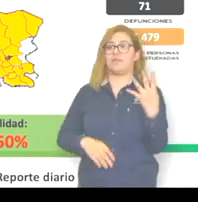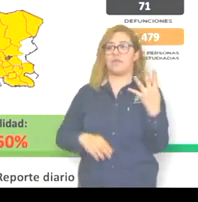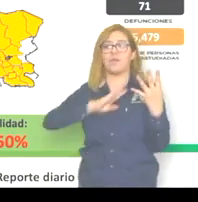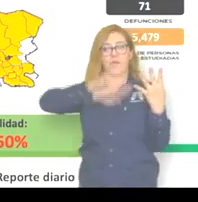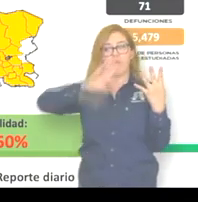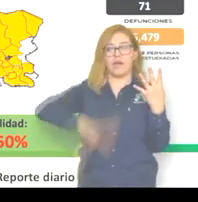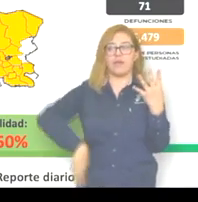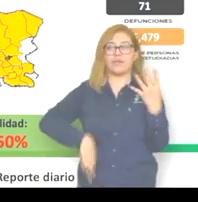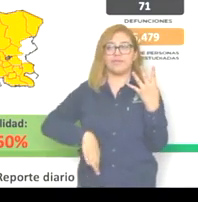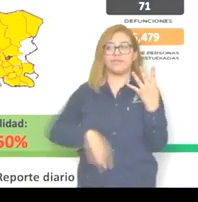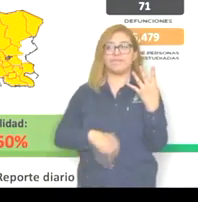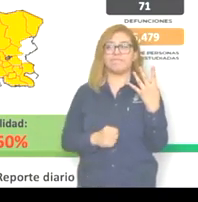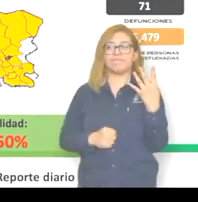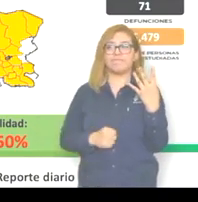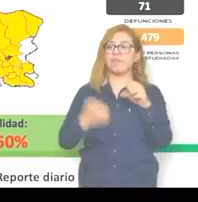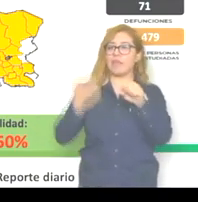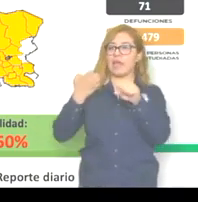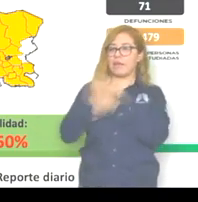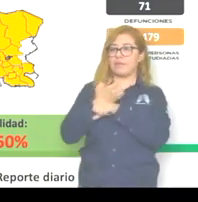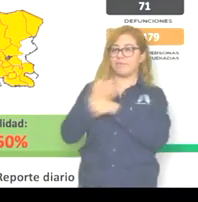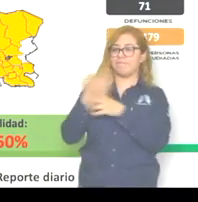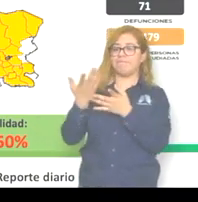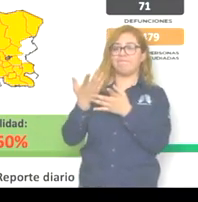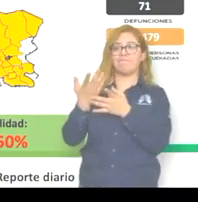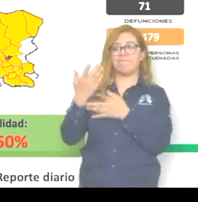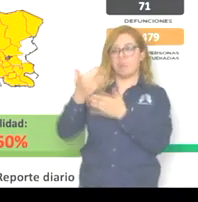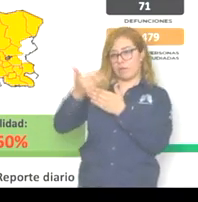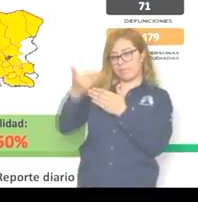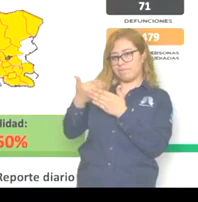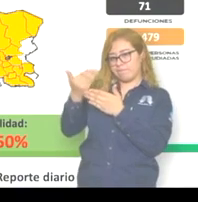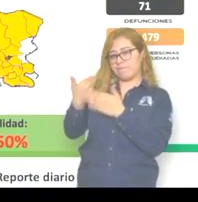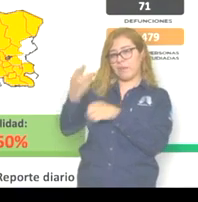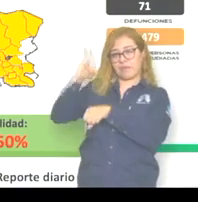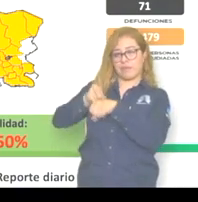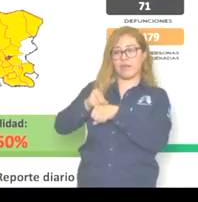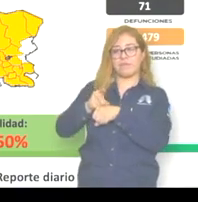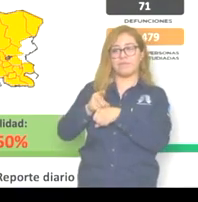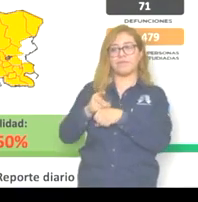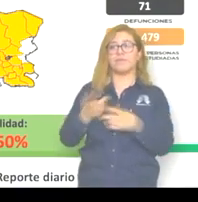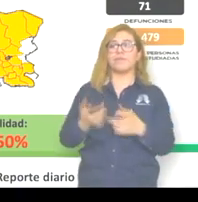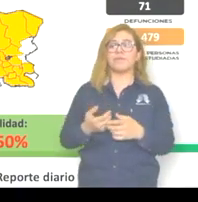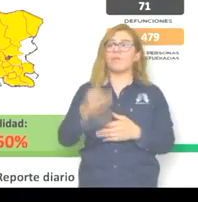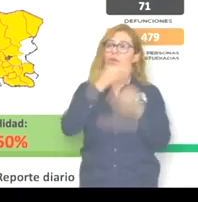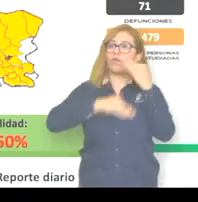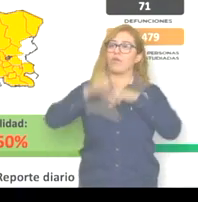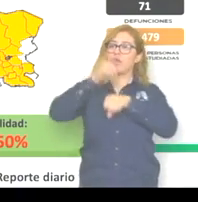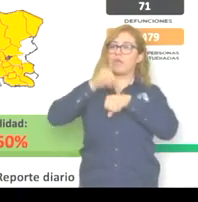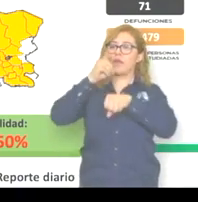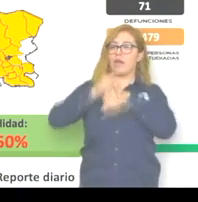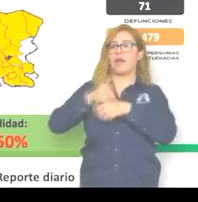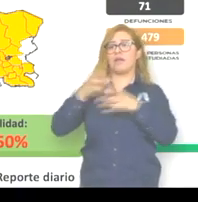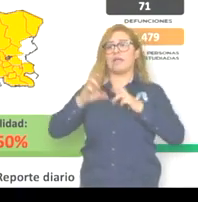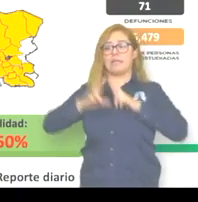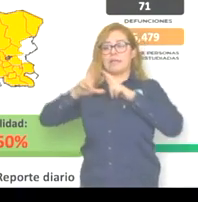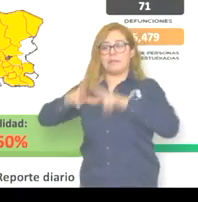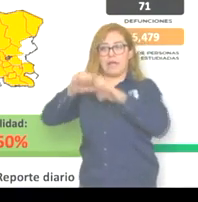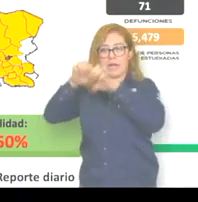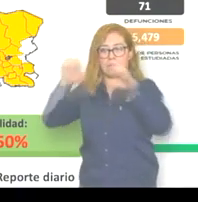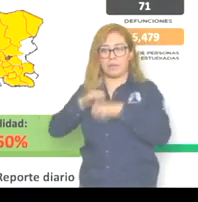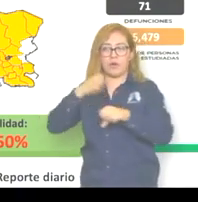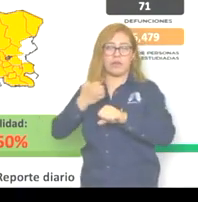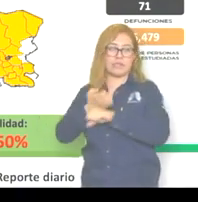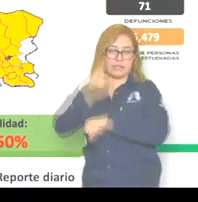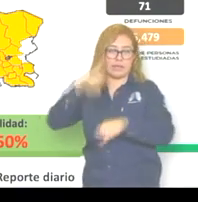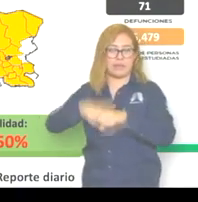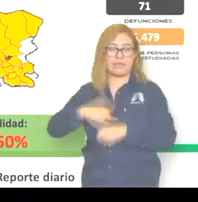lamentables defunciones que se dieron en nuestro estado en las últimas horas y días. Pues aquí, como todos los días, y a nombre de todo el equipo estatal, pues